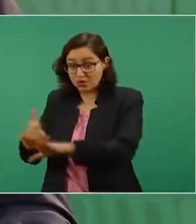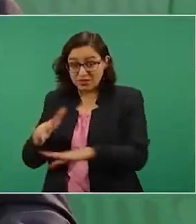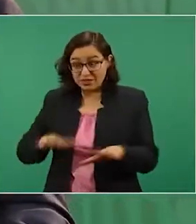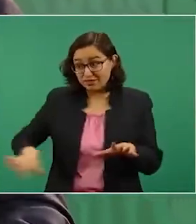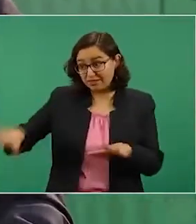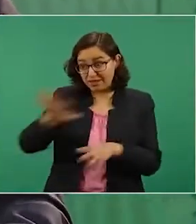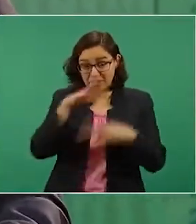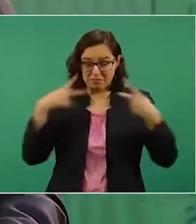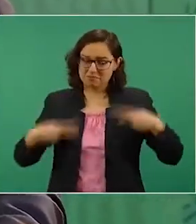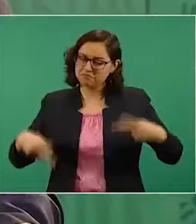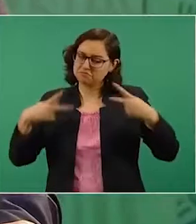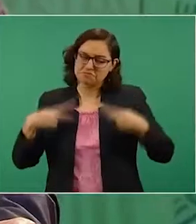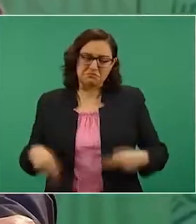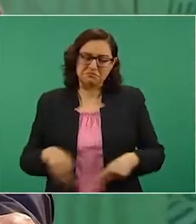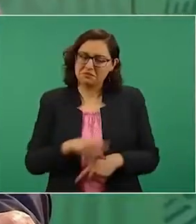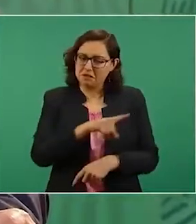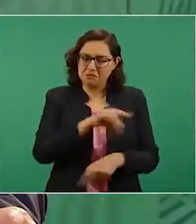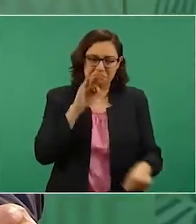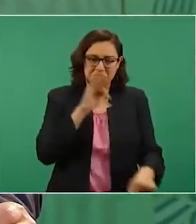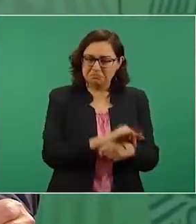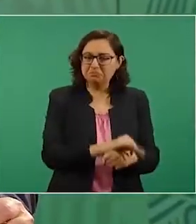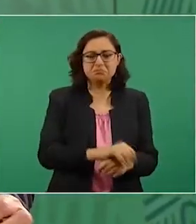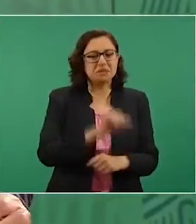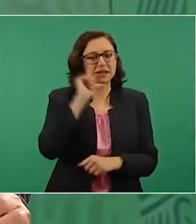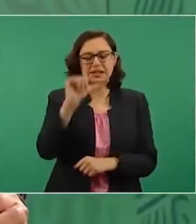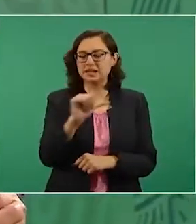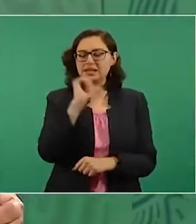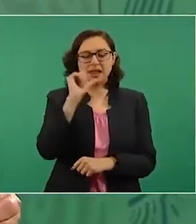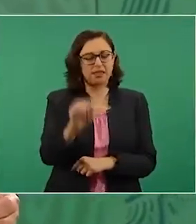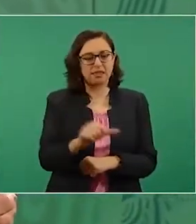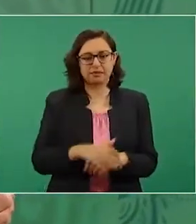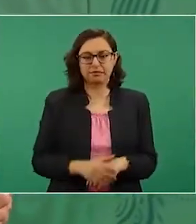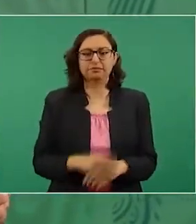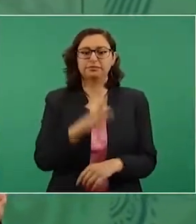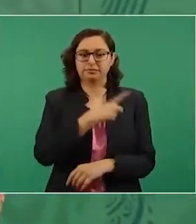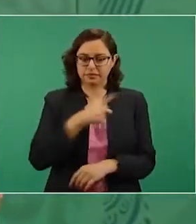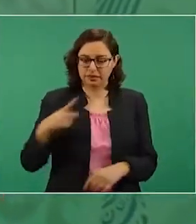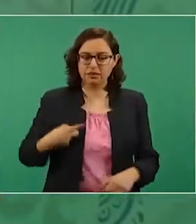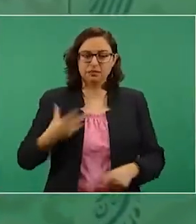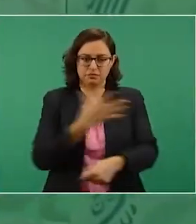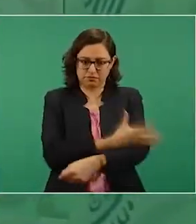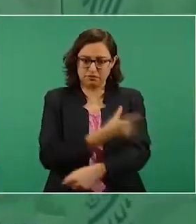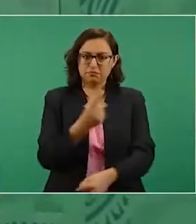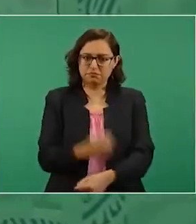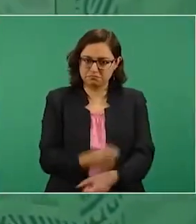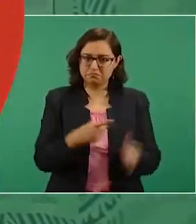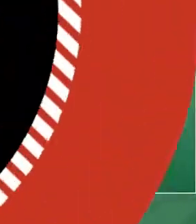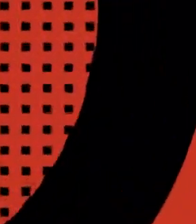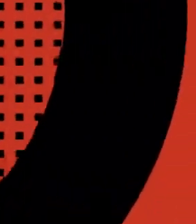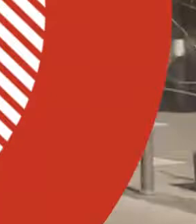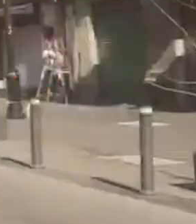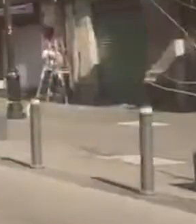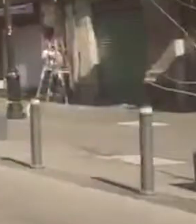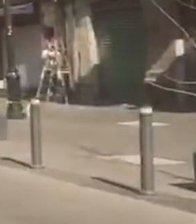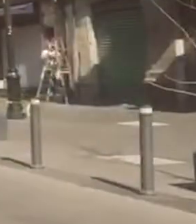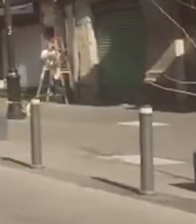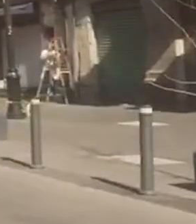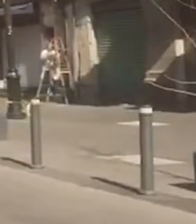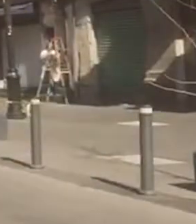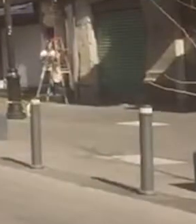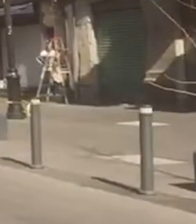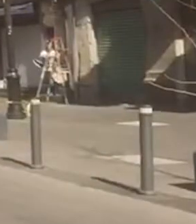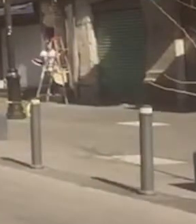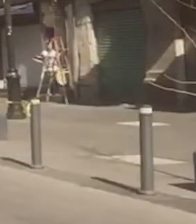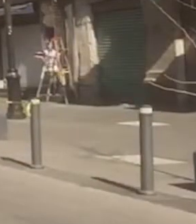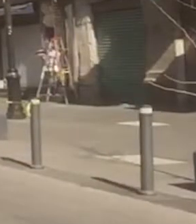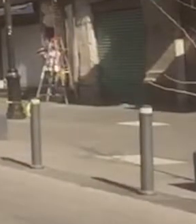Entonces hay que transparentar la vida pública. También el presidente de la